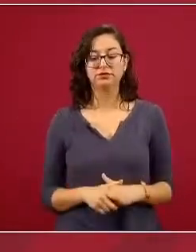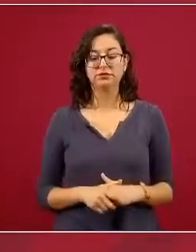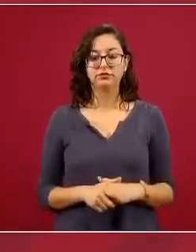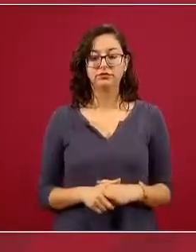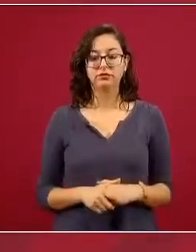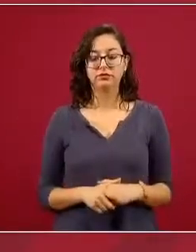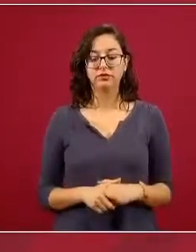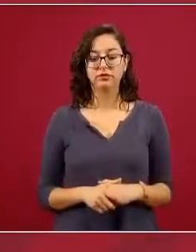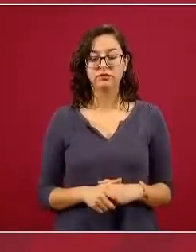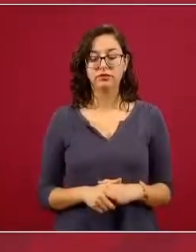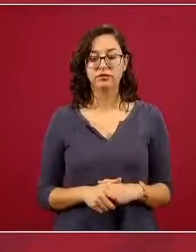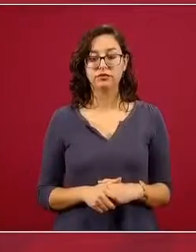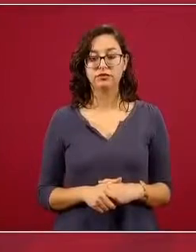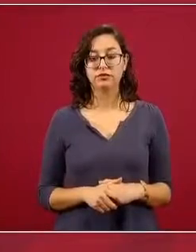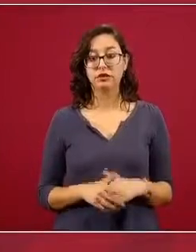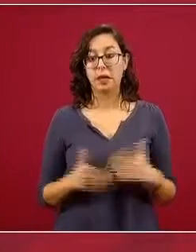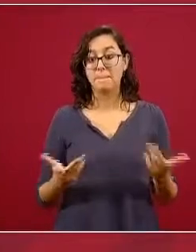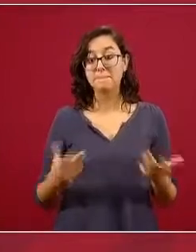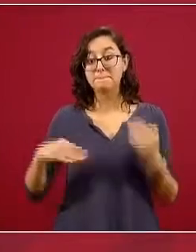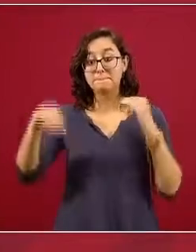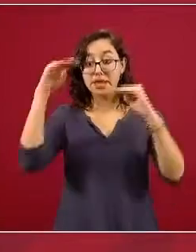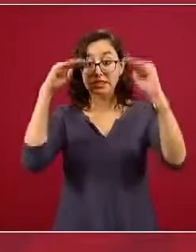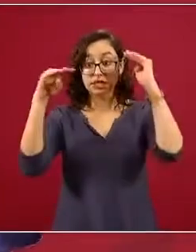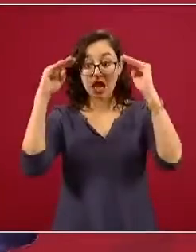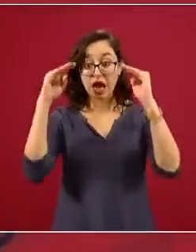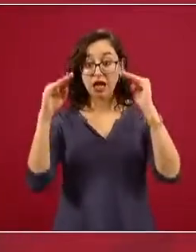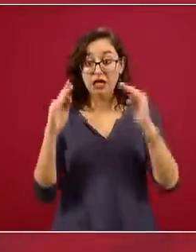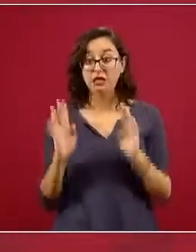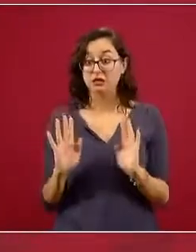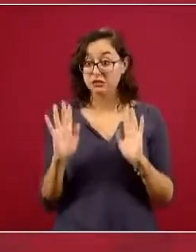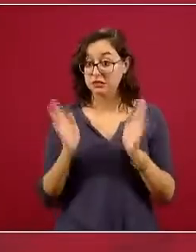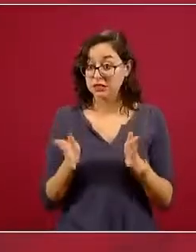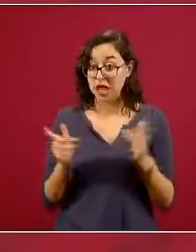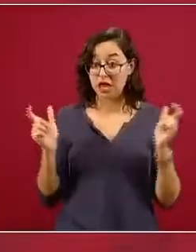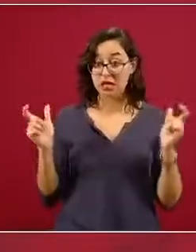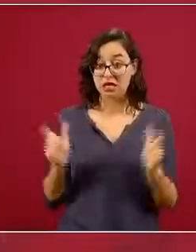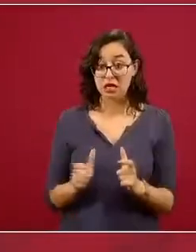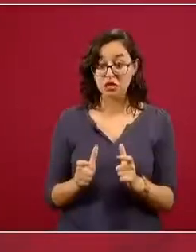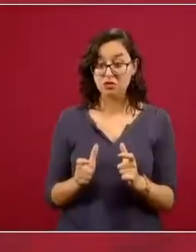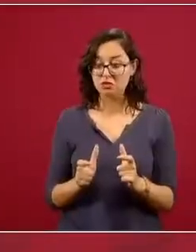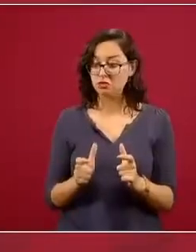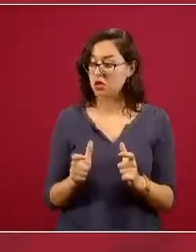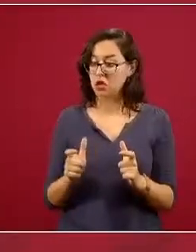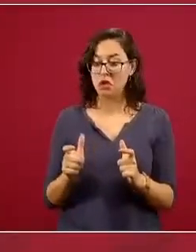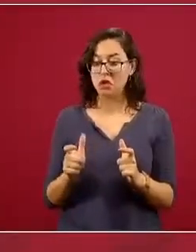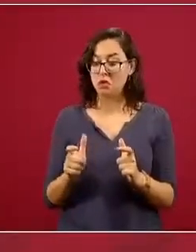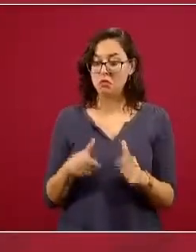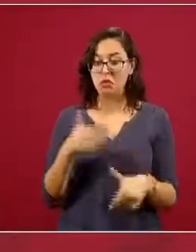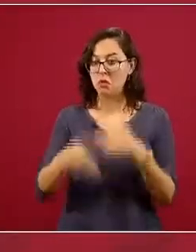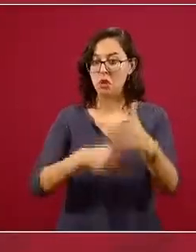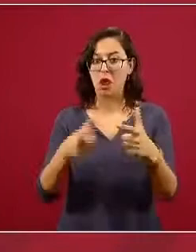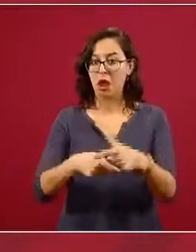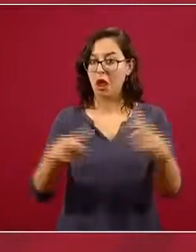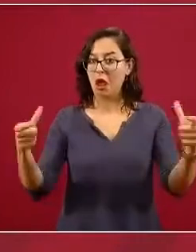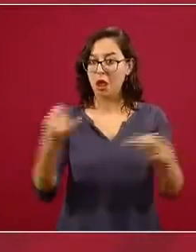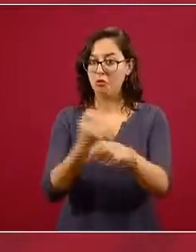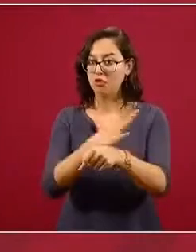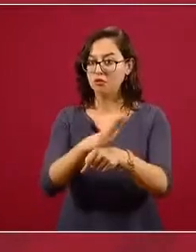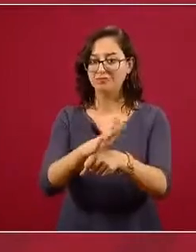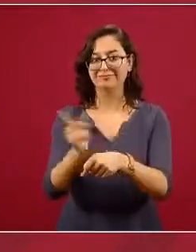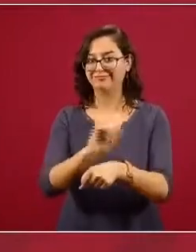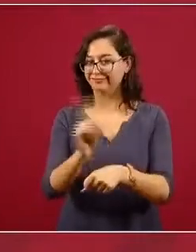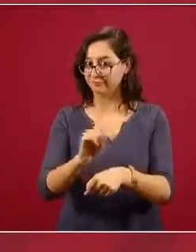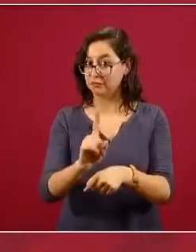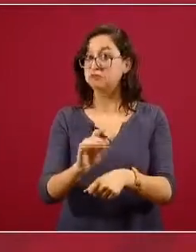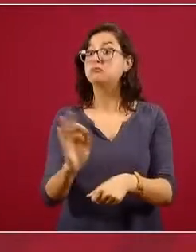expectativa de que a partir de una reducción ya no hay retorno y siempre será reducción, no la abriguemos. No